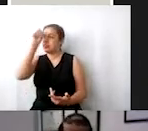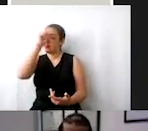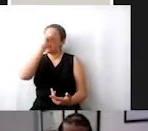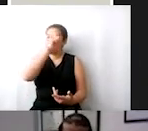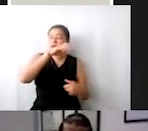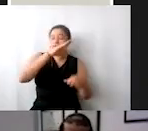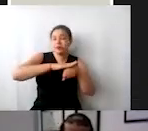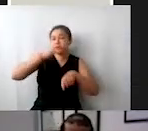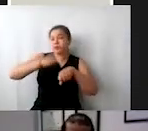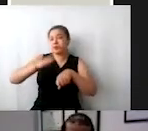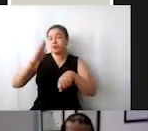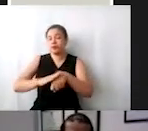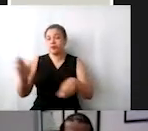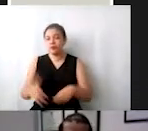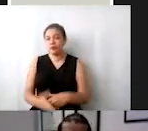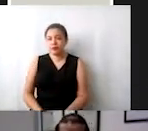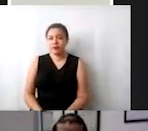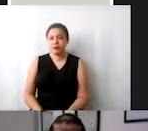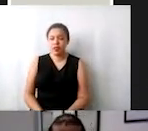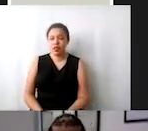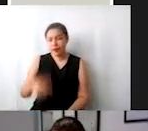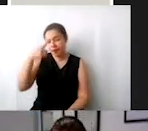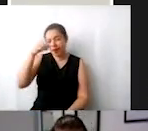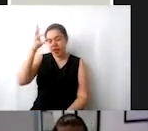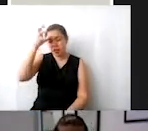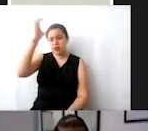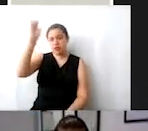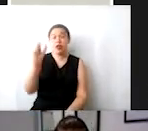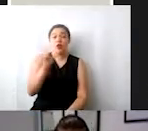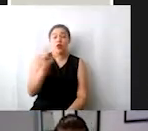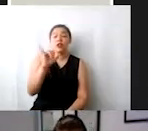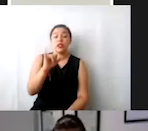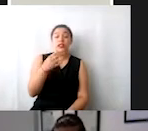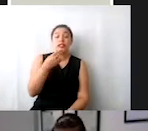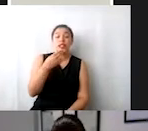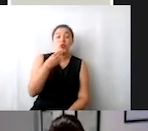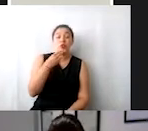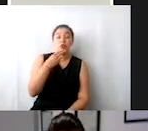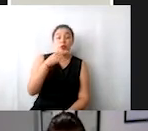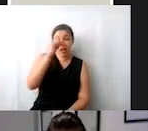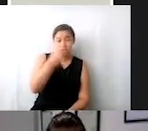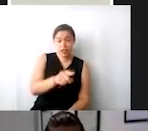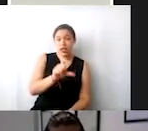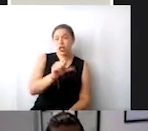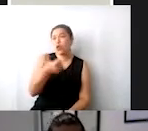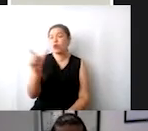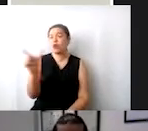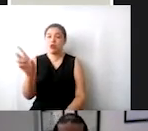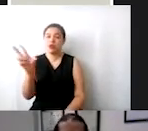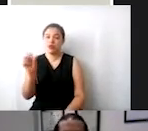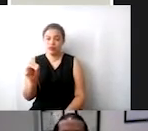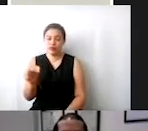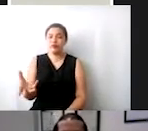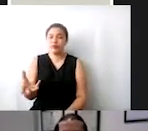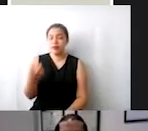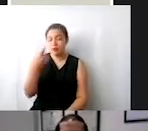más en cuanto a la definición de cuándo se pone a disposición y cuándo no. Por ejemplo, en